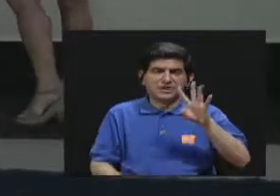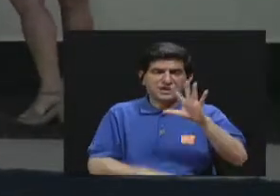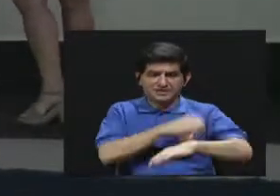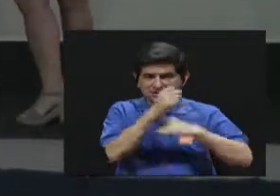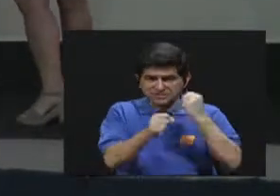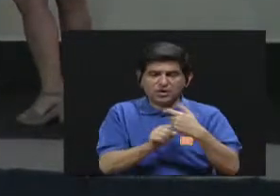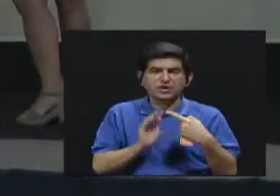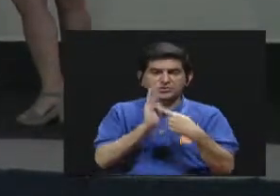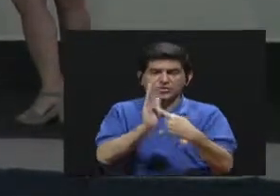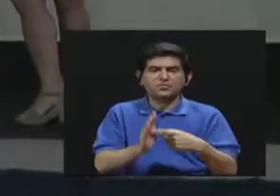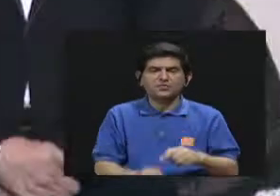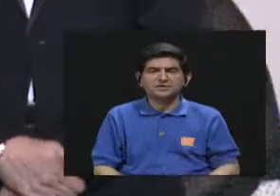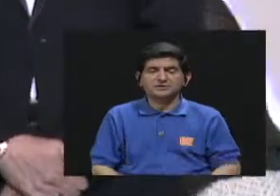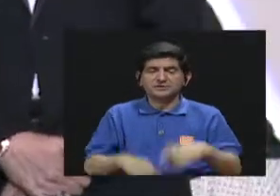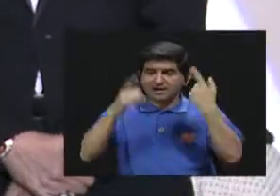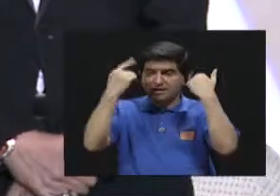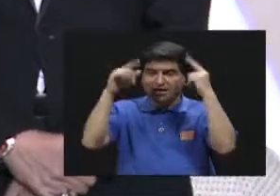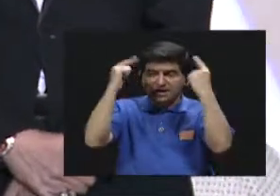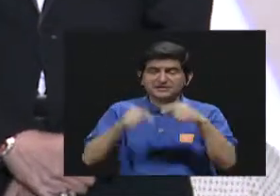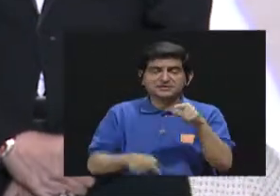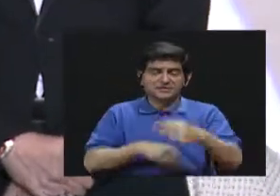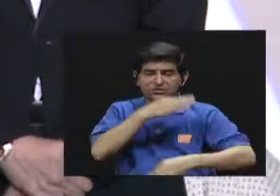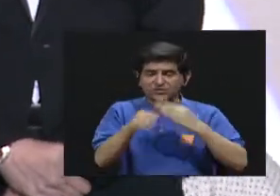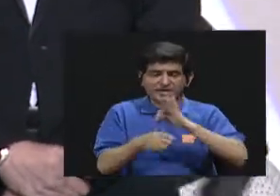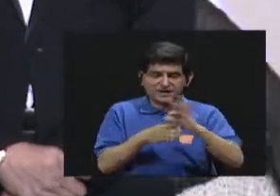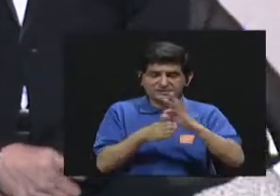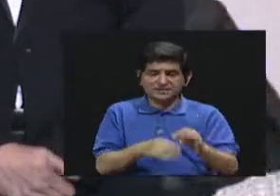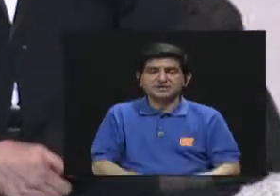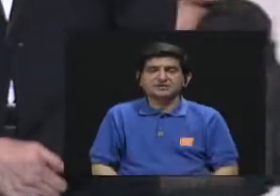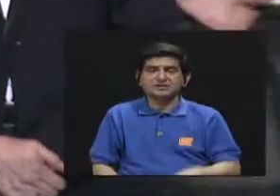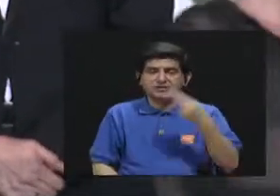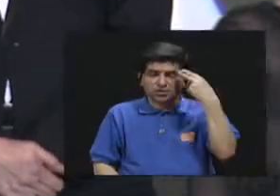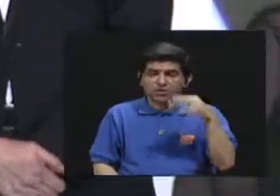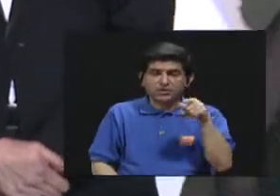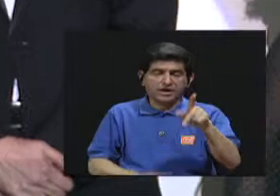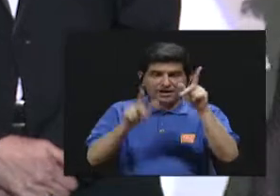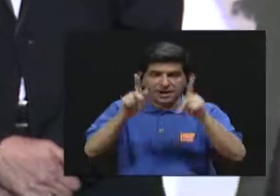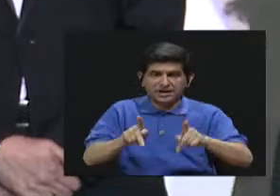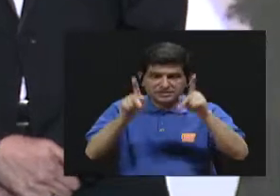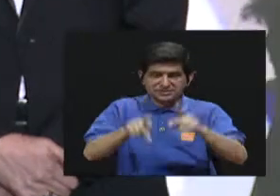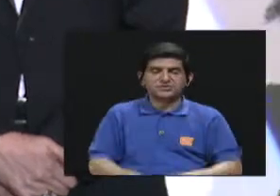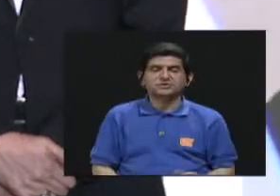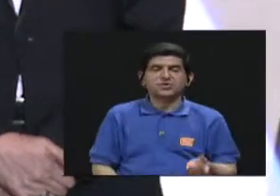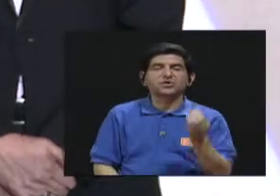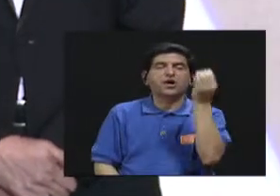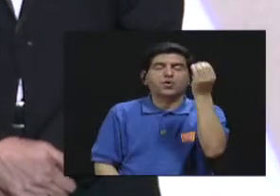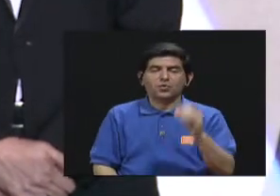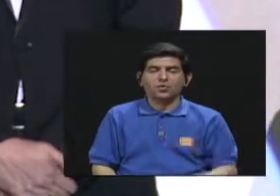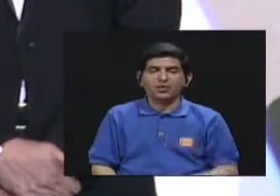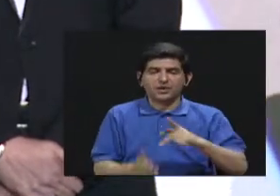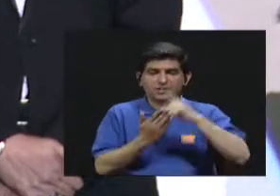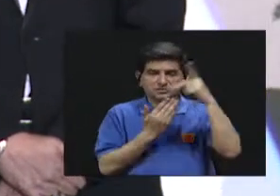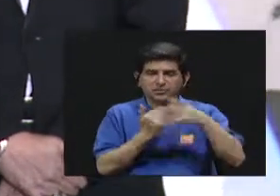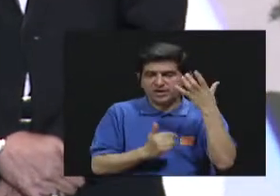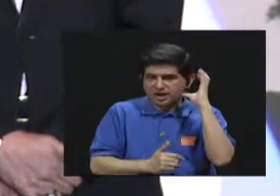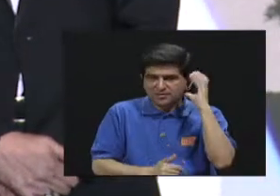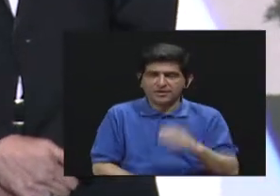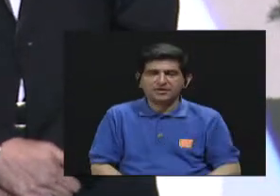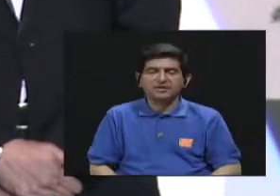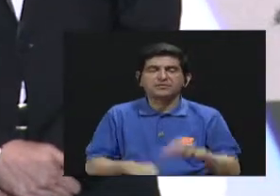la efectividad, ¿verdad?, de ese tipo de tratamientos. Principalmente va dedicado a estos personajes, a estos chicos, los del programa de radio Podemos